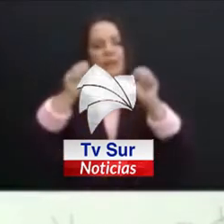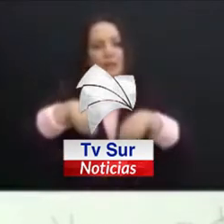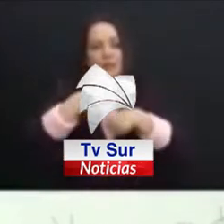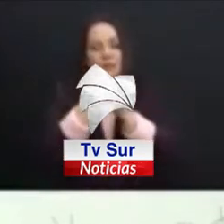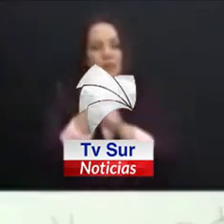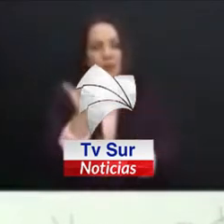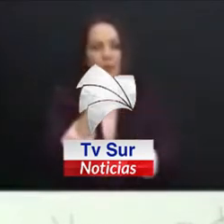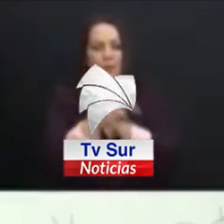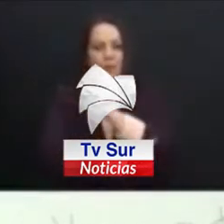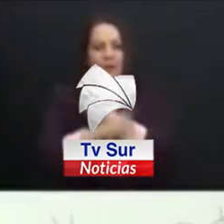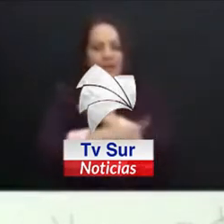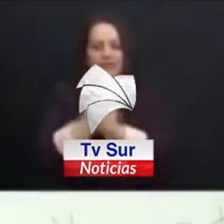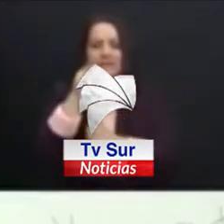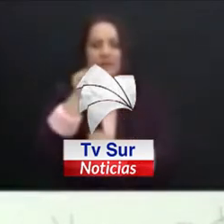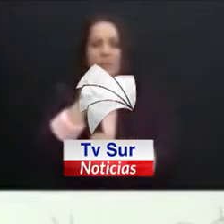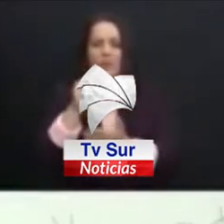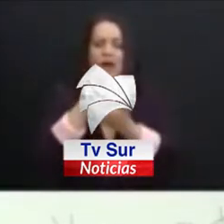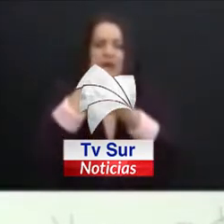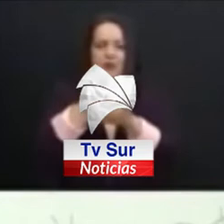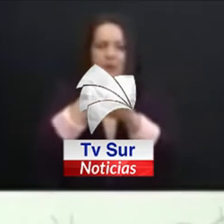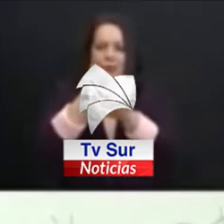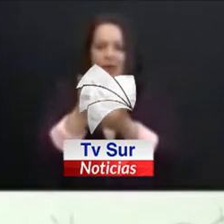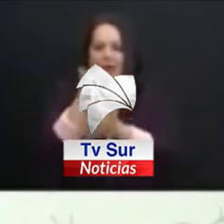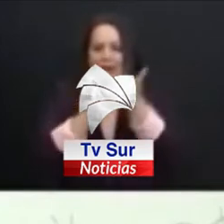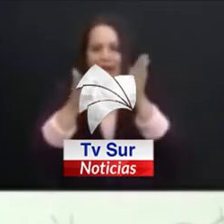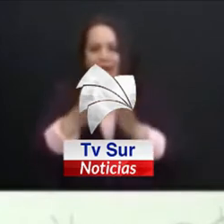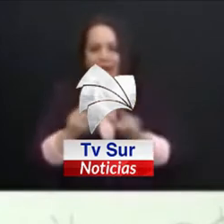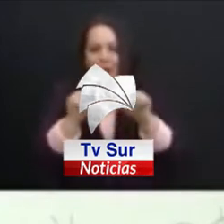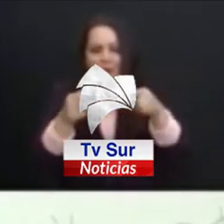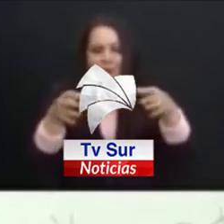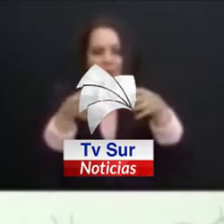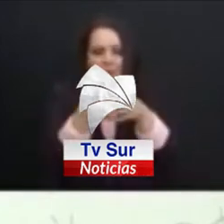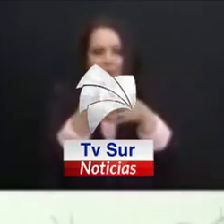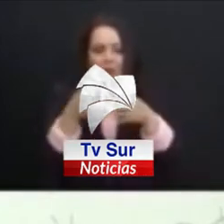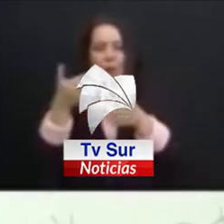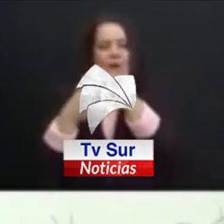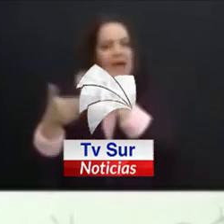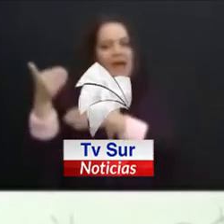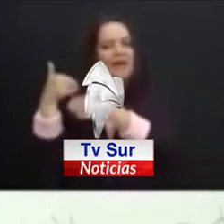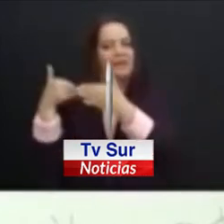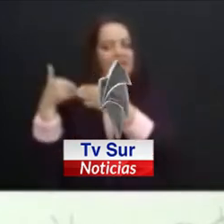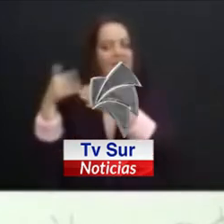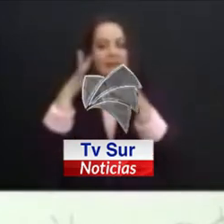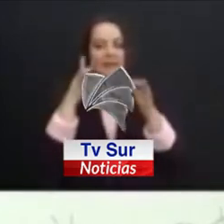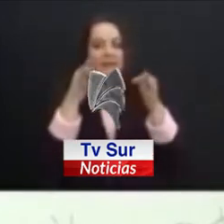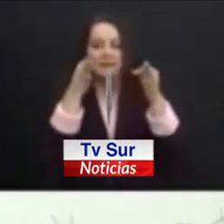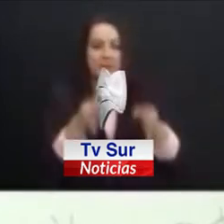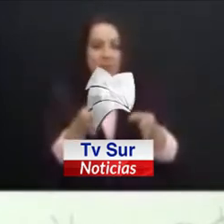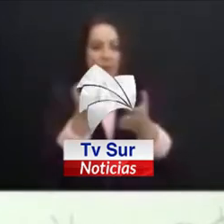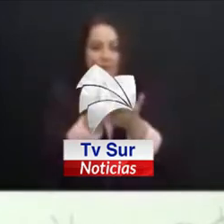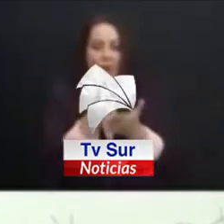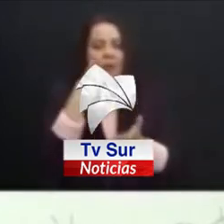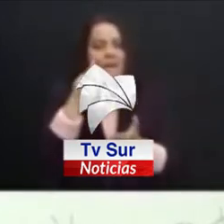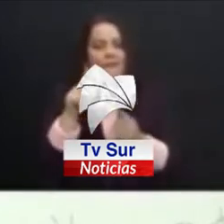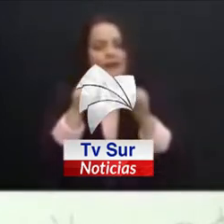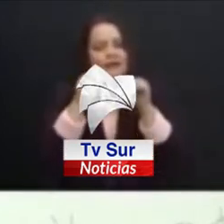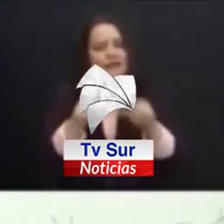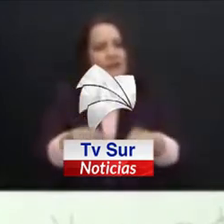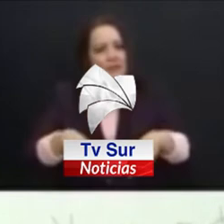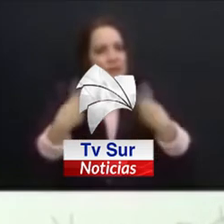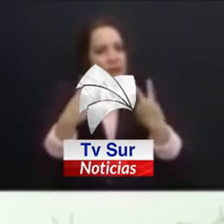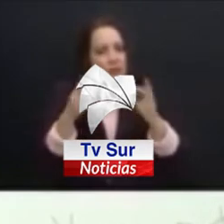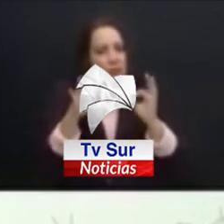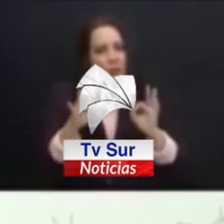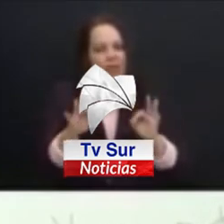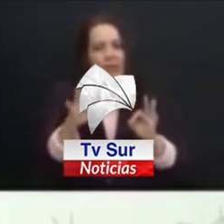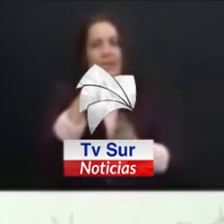como país si no es ayudar a alguien, a un grupo que antes decidió apostarle para seguir viviendo bien